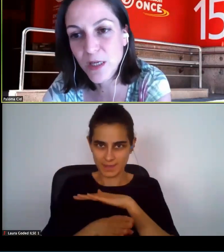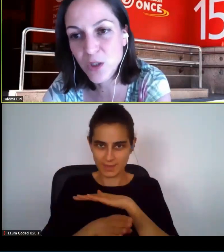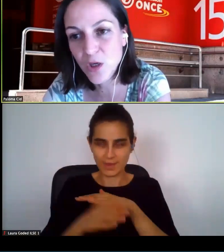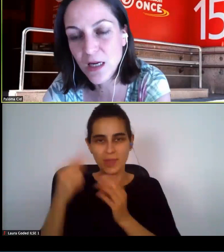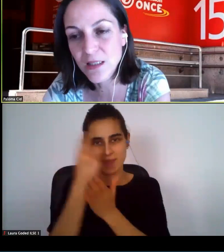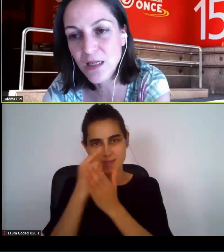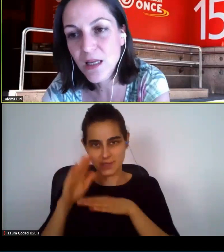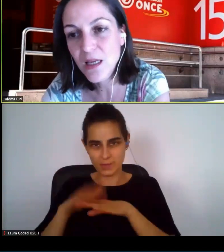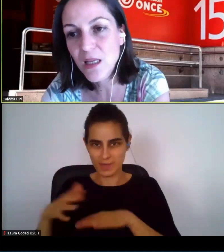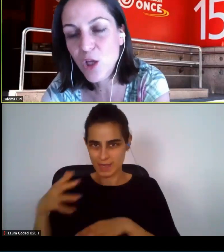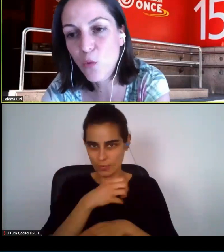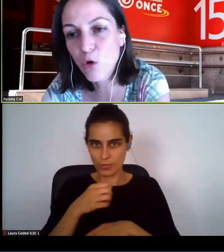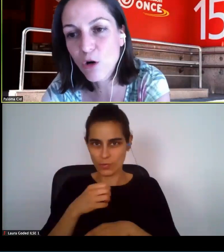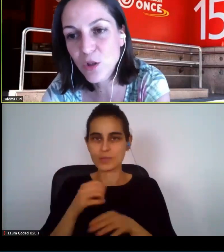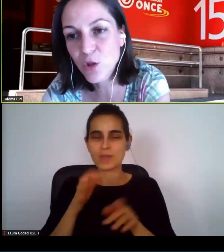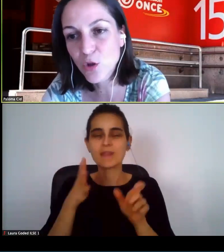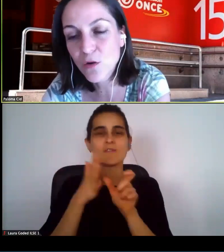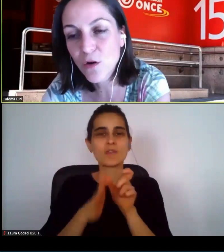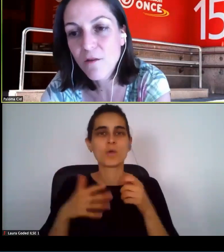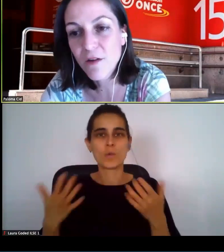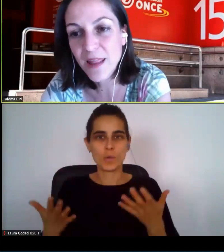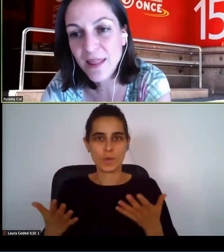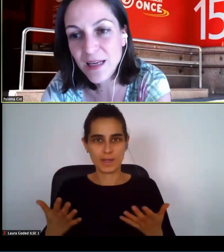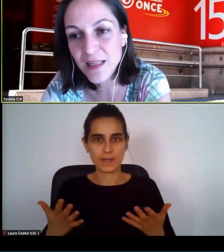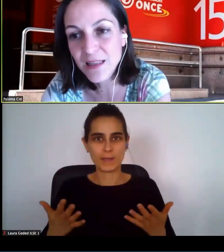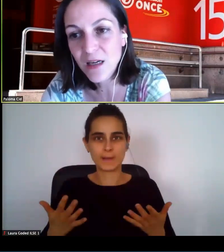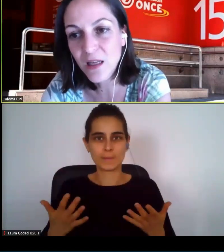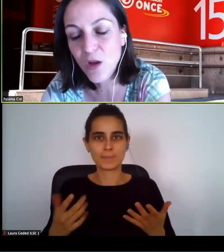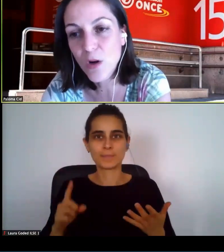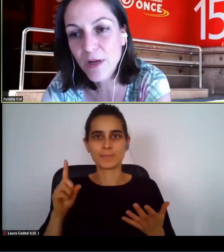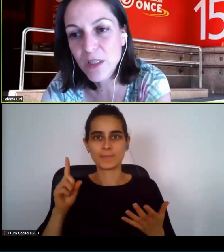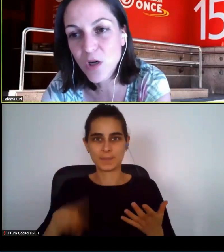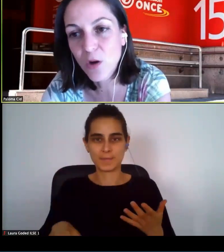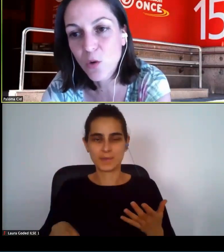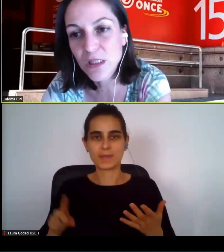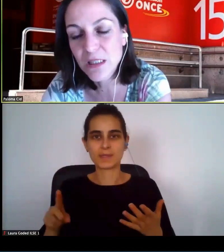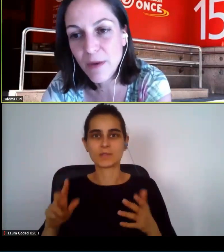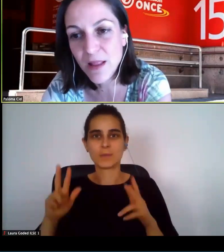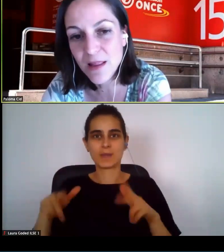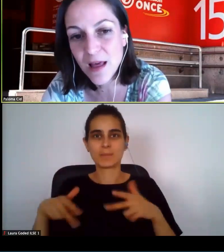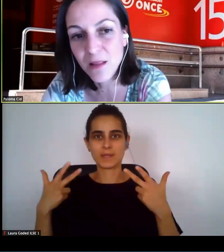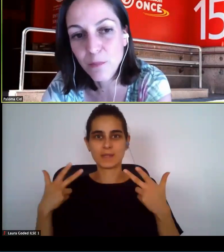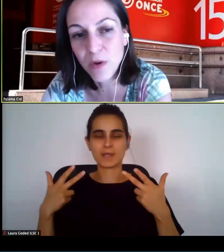las personas y cómo estos facilitan que una persona con